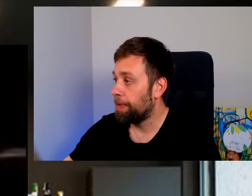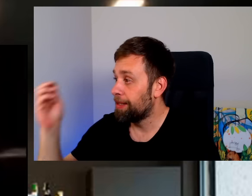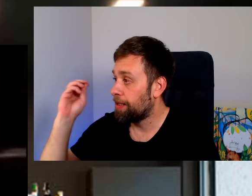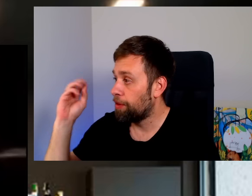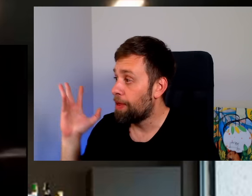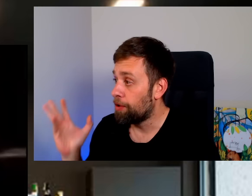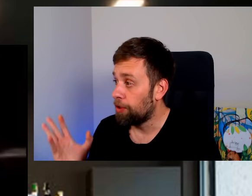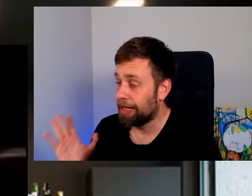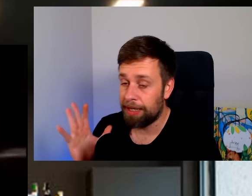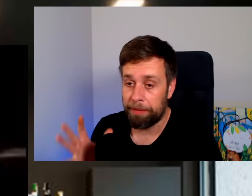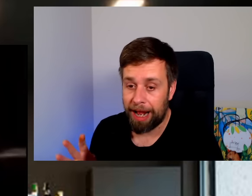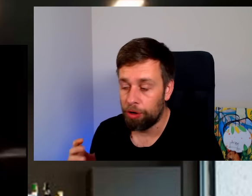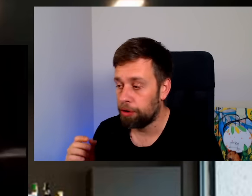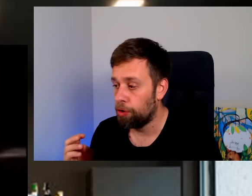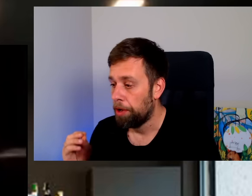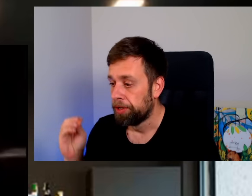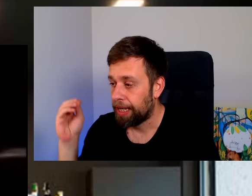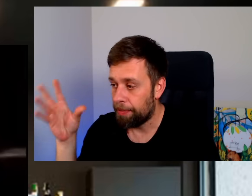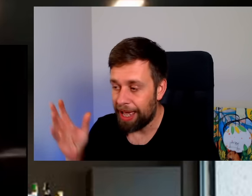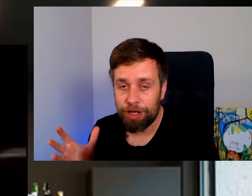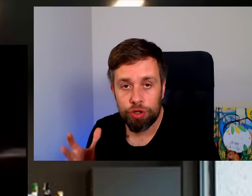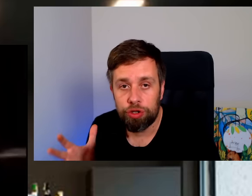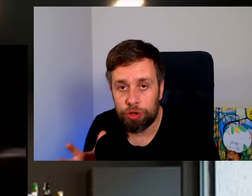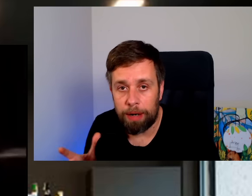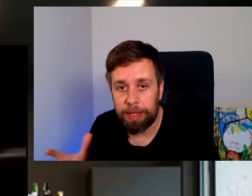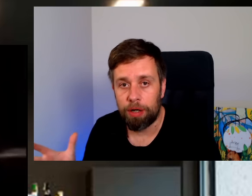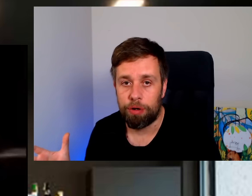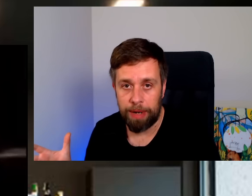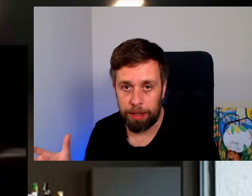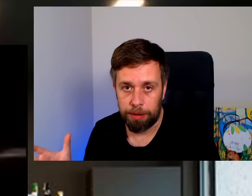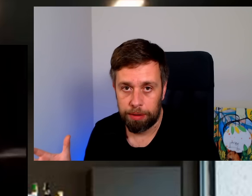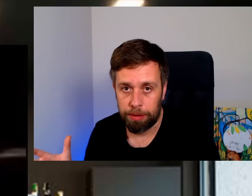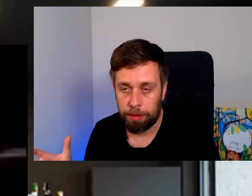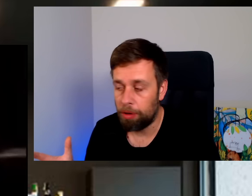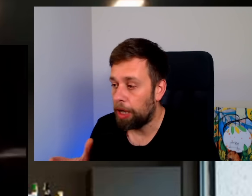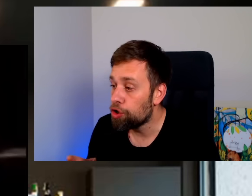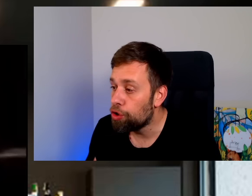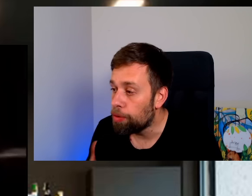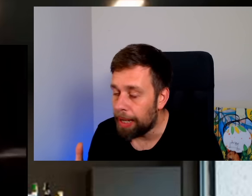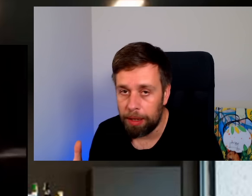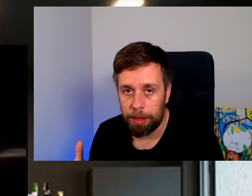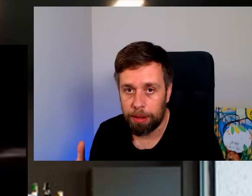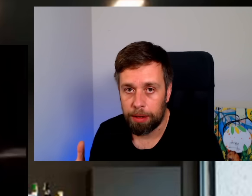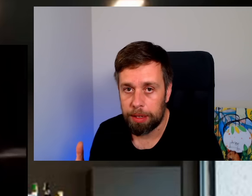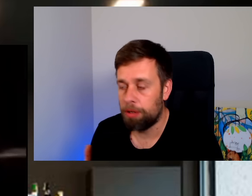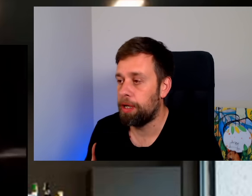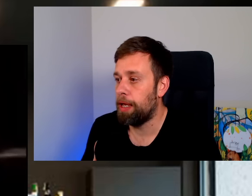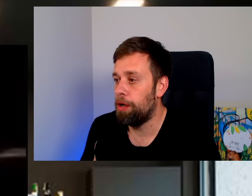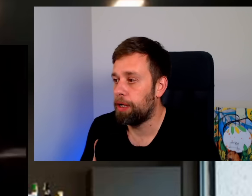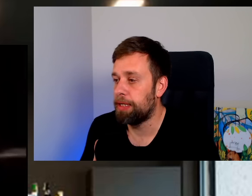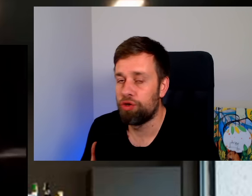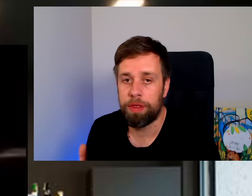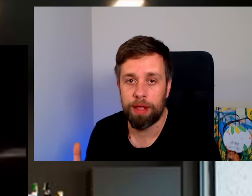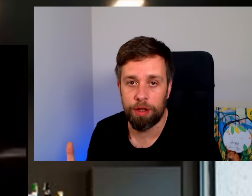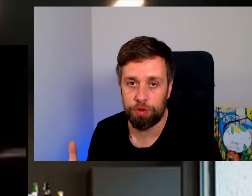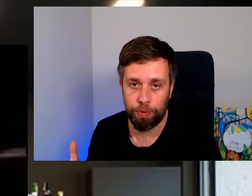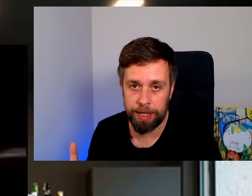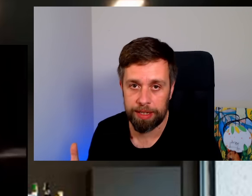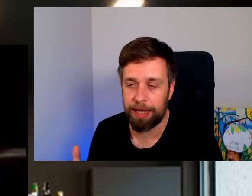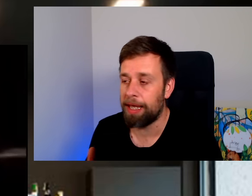que de repente este ciudadano tenga que salvar a otro que eso es totalmente normal lo que no es normal es lo que lo que está